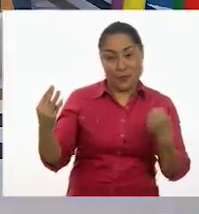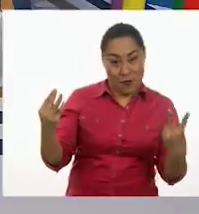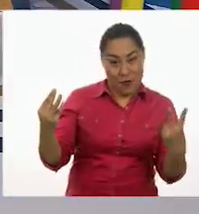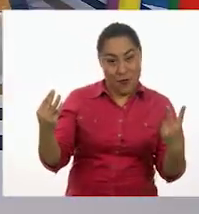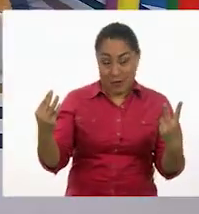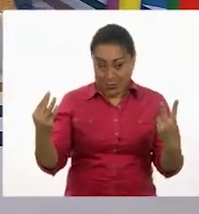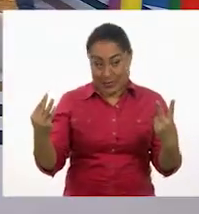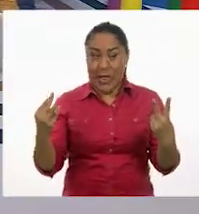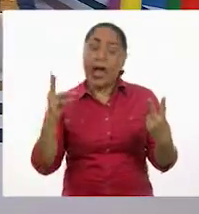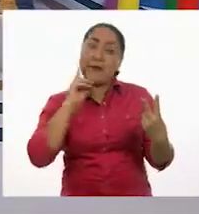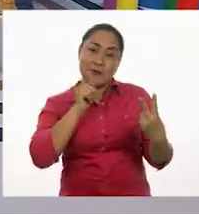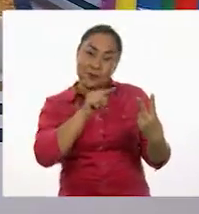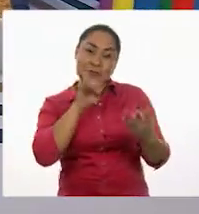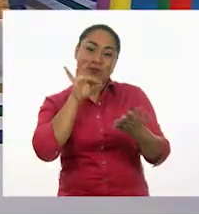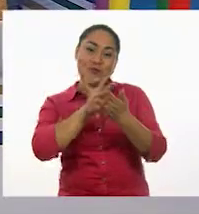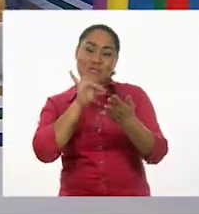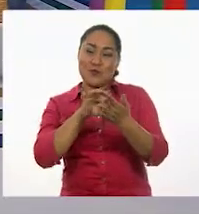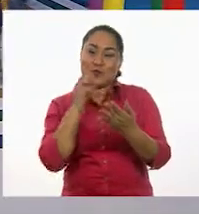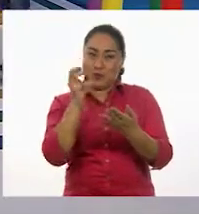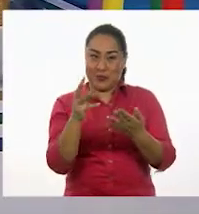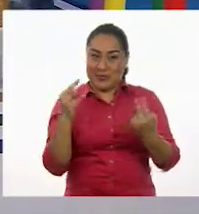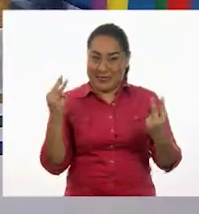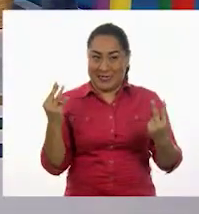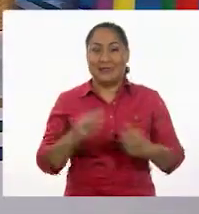Vamos a anotarte un punto más en el tablero. Sí.